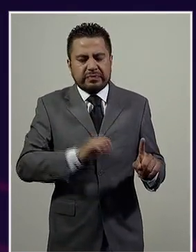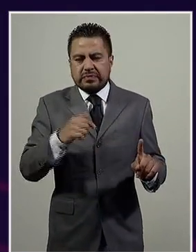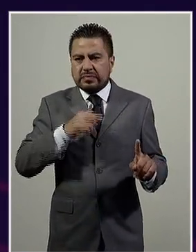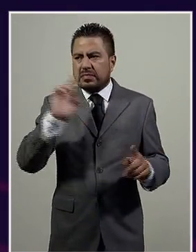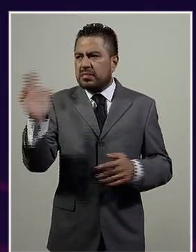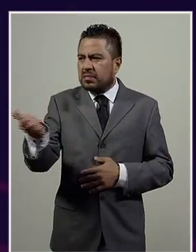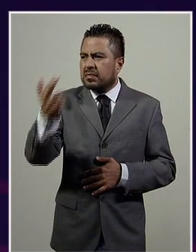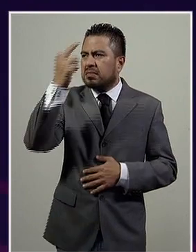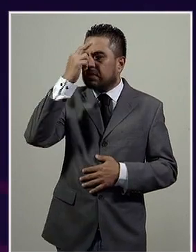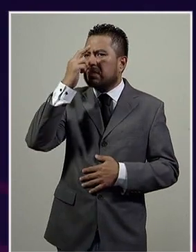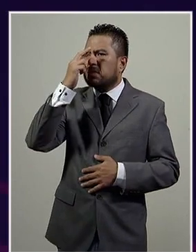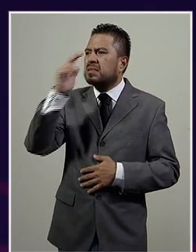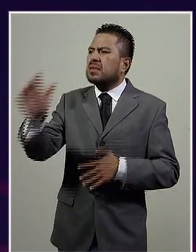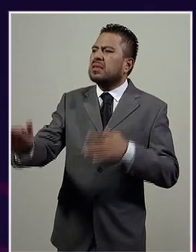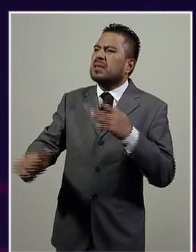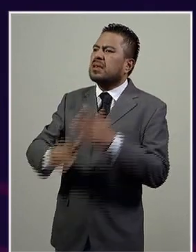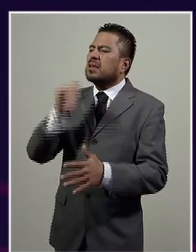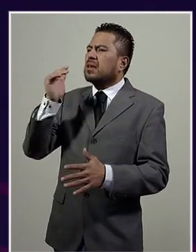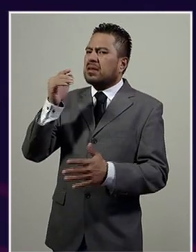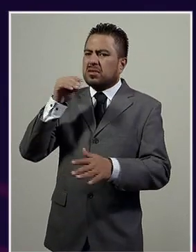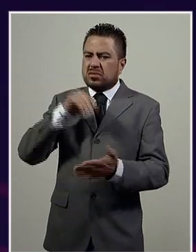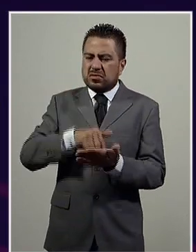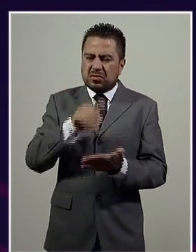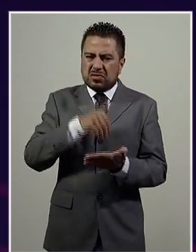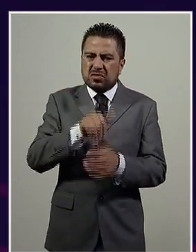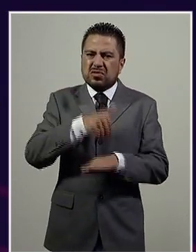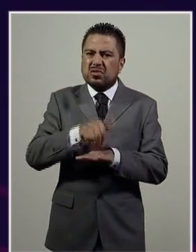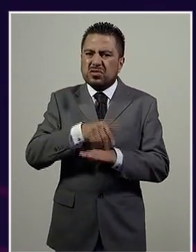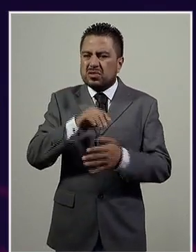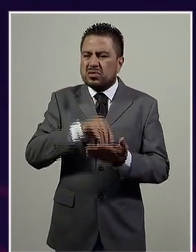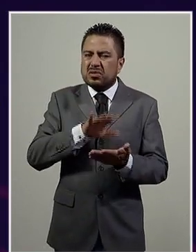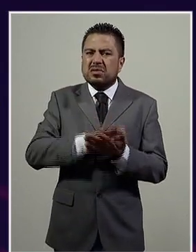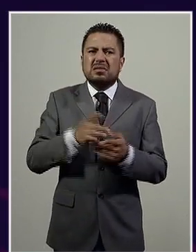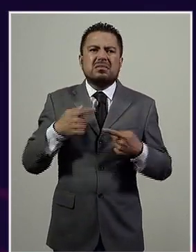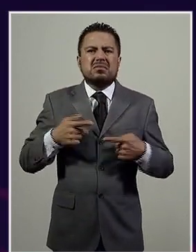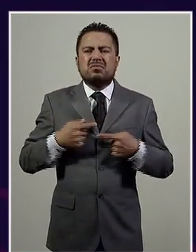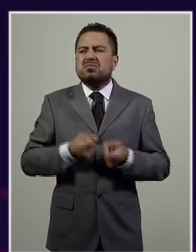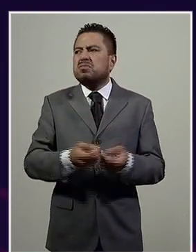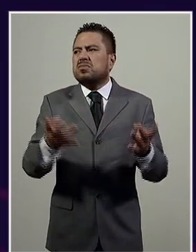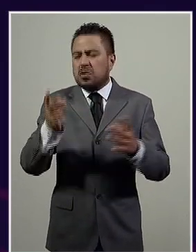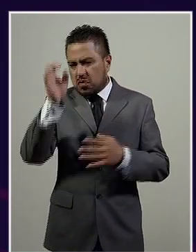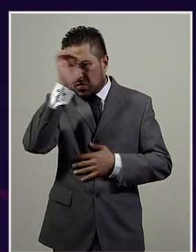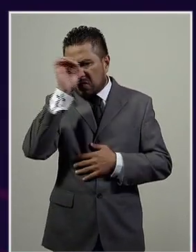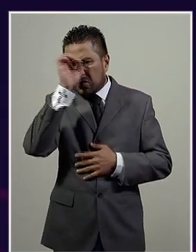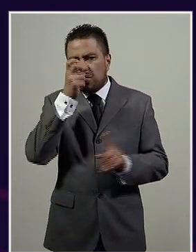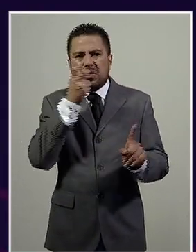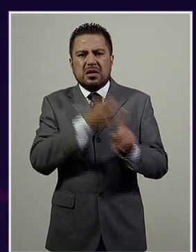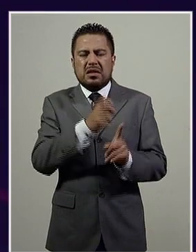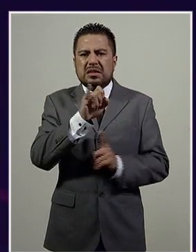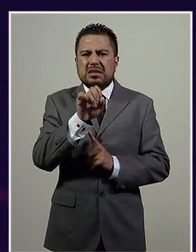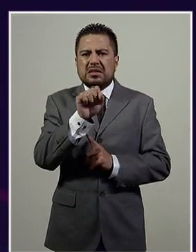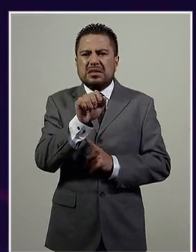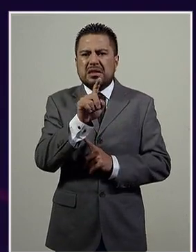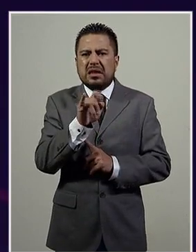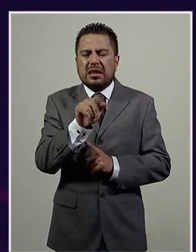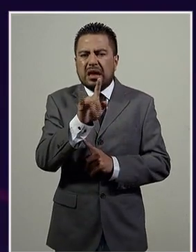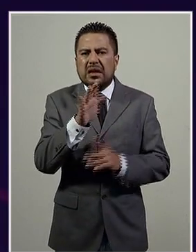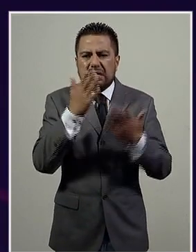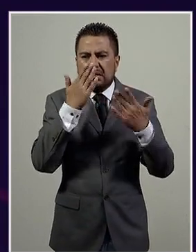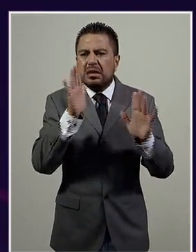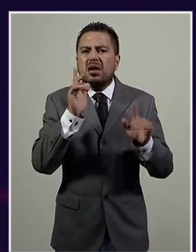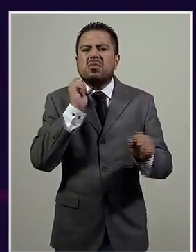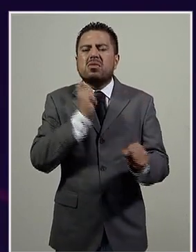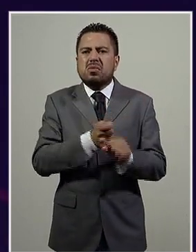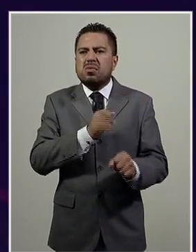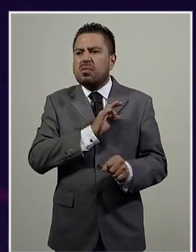¿Recuerdas que nos dieron como unas cifras, unas estadísticas que muchas personas consideran que justo la laicidad y la apertura a